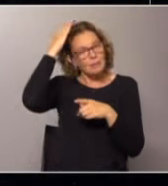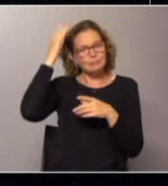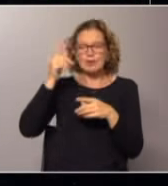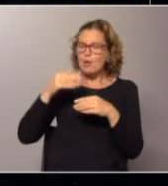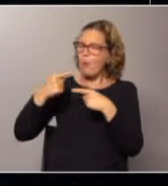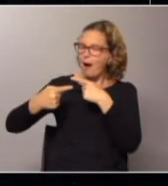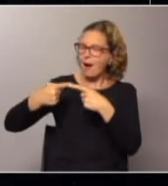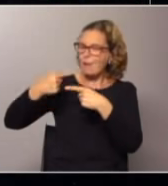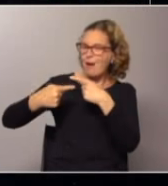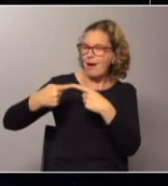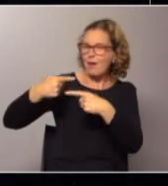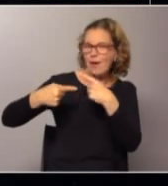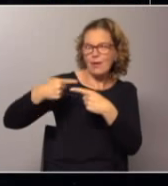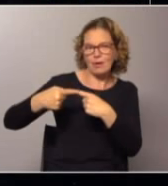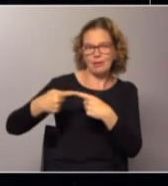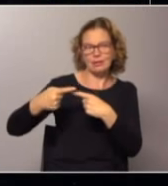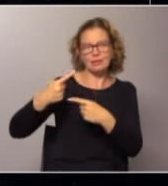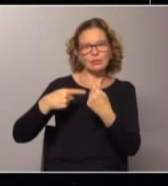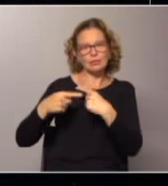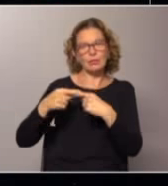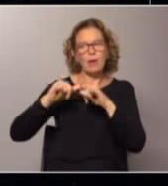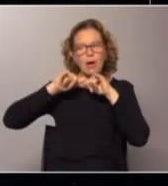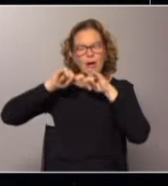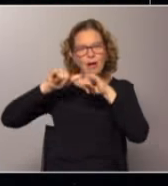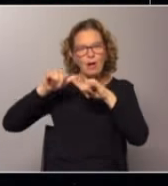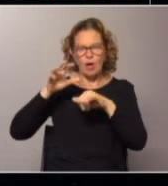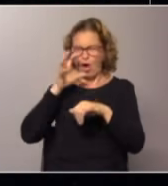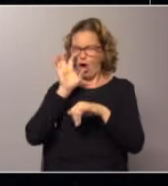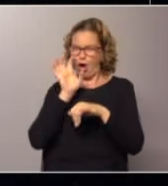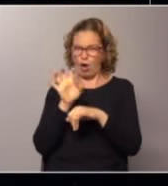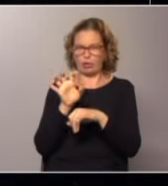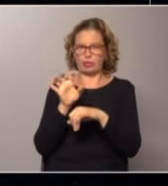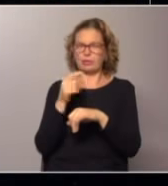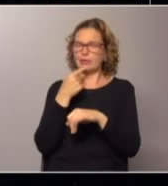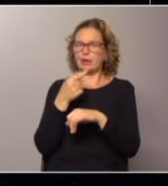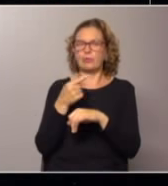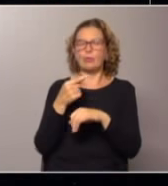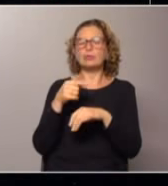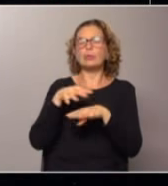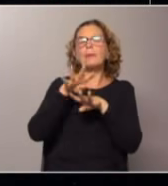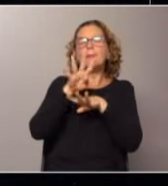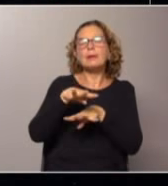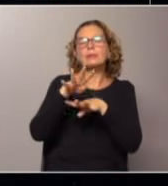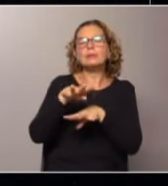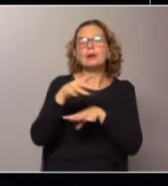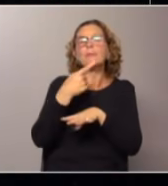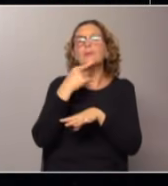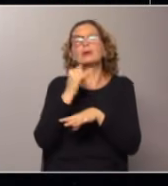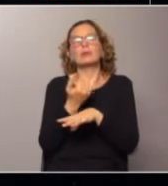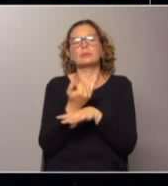y para seguir ese libreto lo que ha hecho es promover el discurso de odio el digamos cuando salí a manifestar este